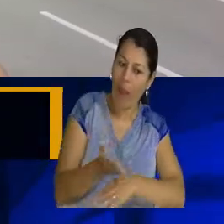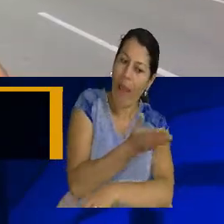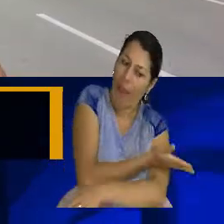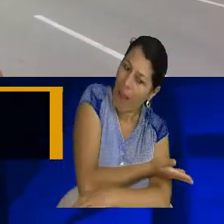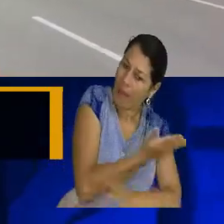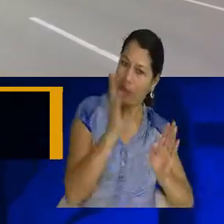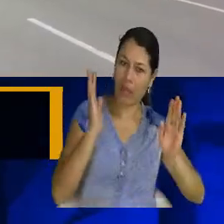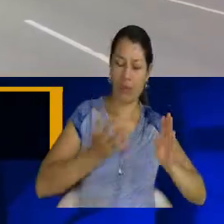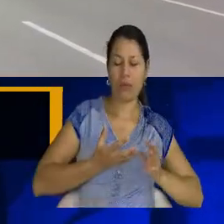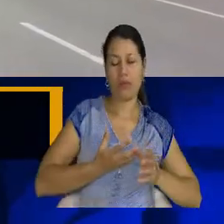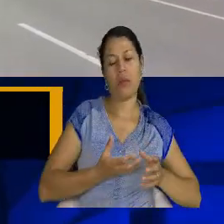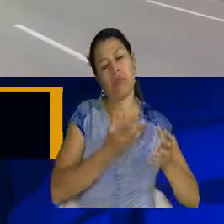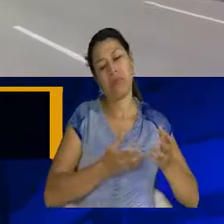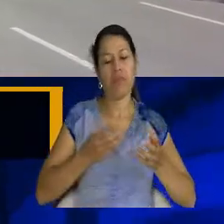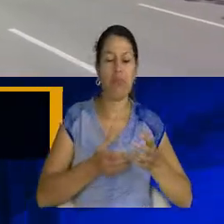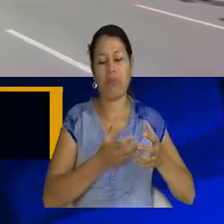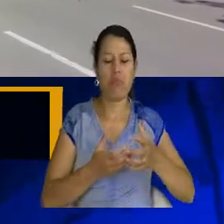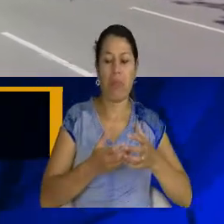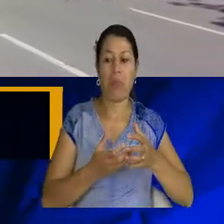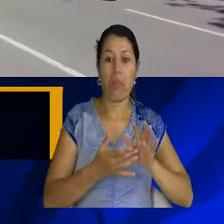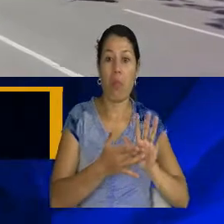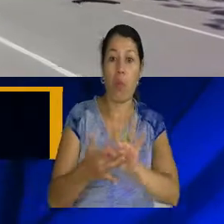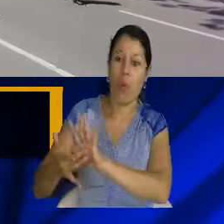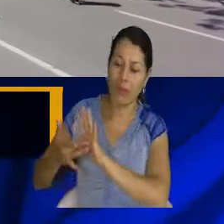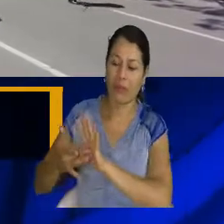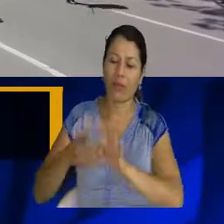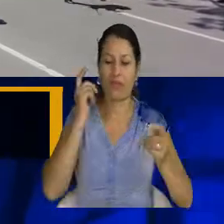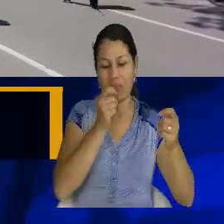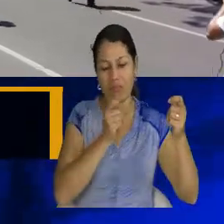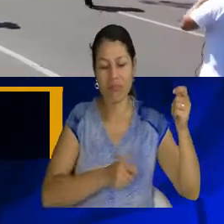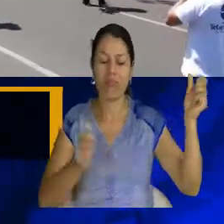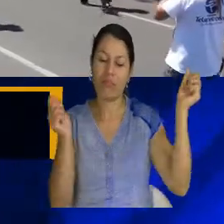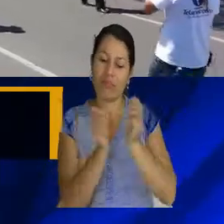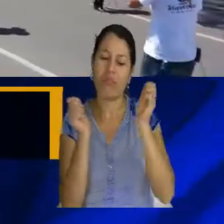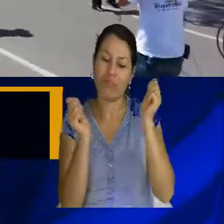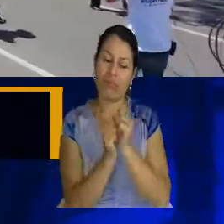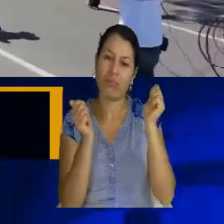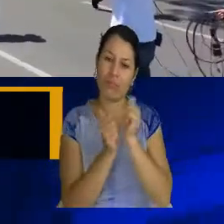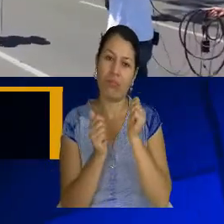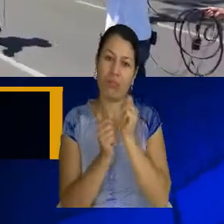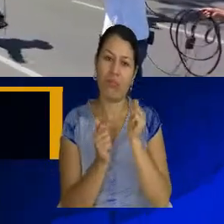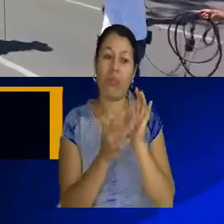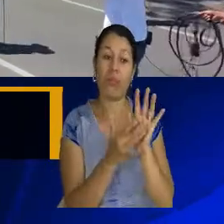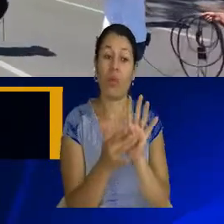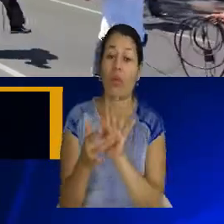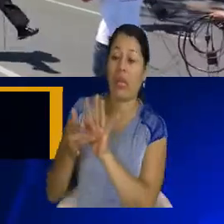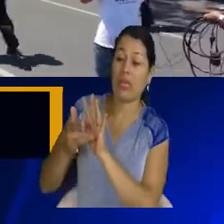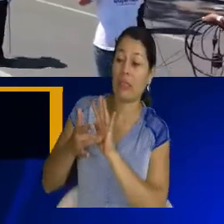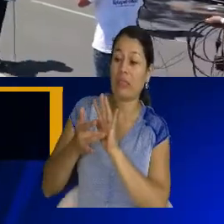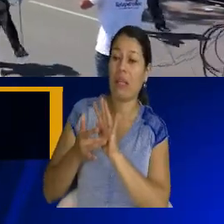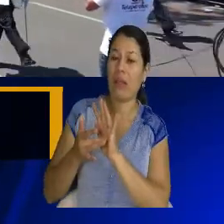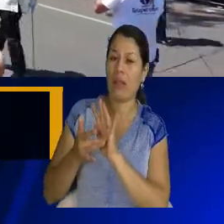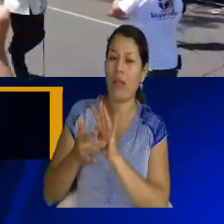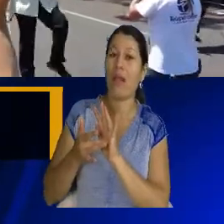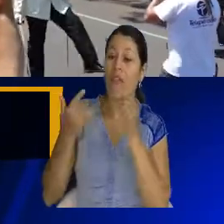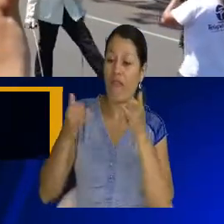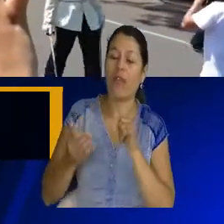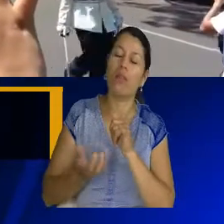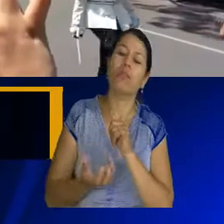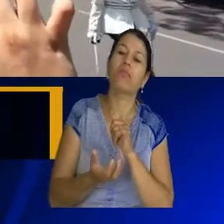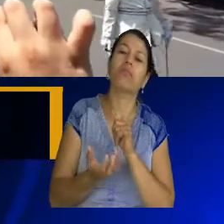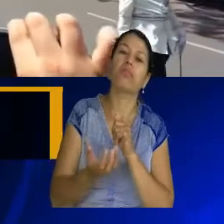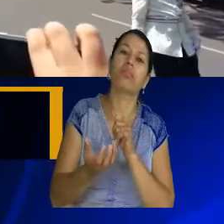antes. Háganlo en el transcurso del recorrido. El recorrido va a durar alrededor de media hora, ¿cierto? Entonces, en esa